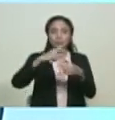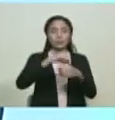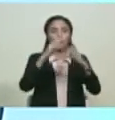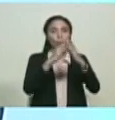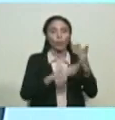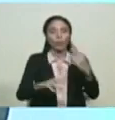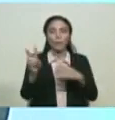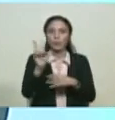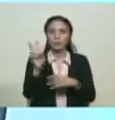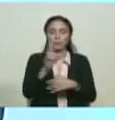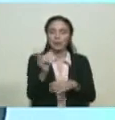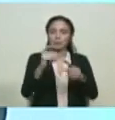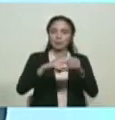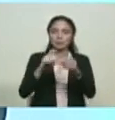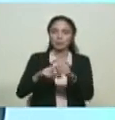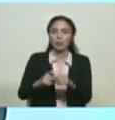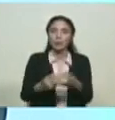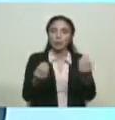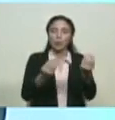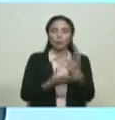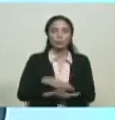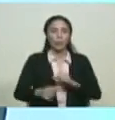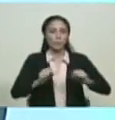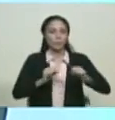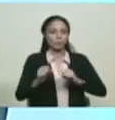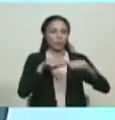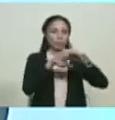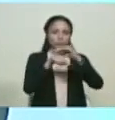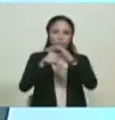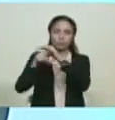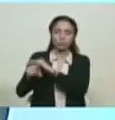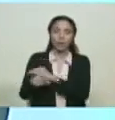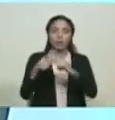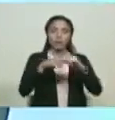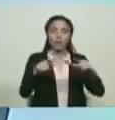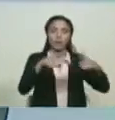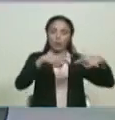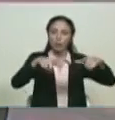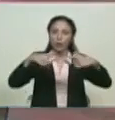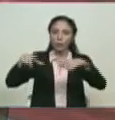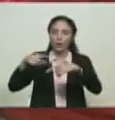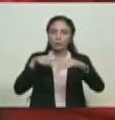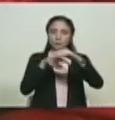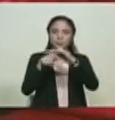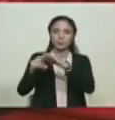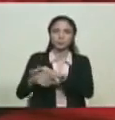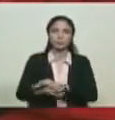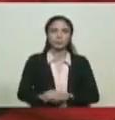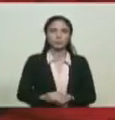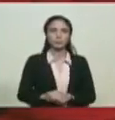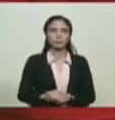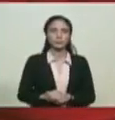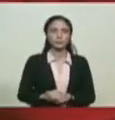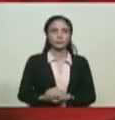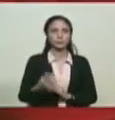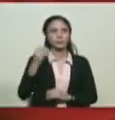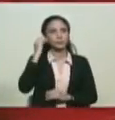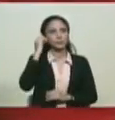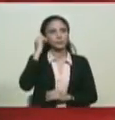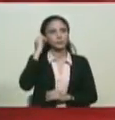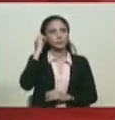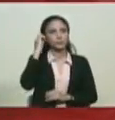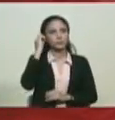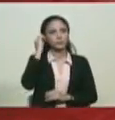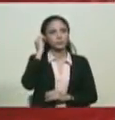del país movilizado siempre movilizados en la primera línea de combate por eso les doy las gracias